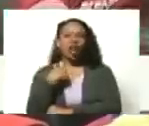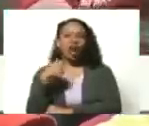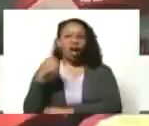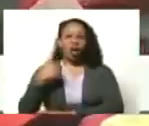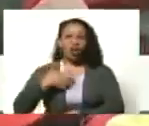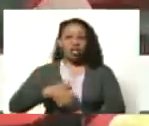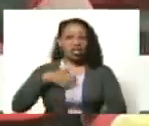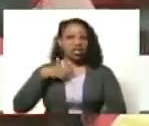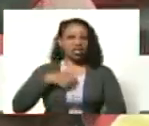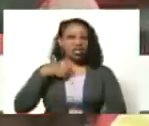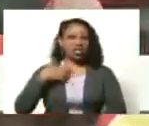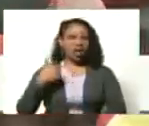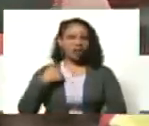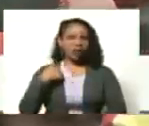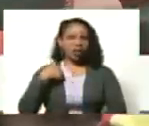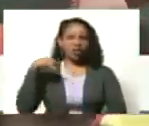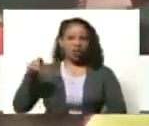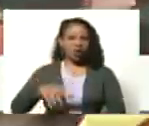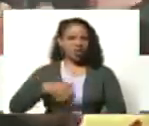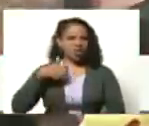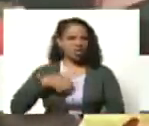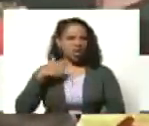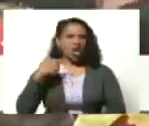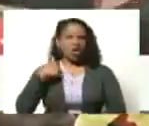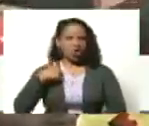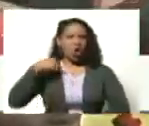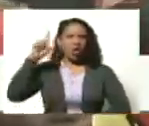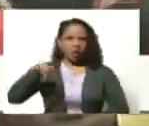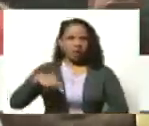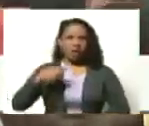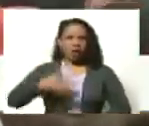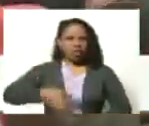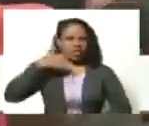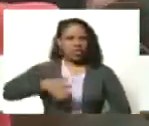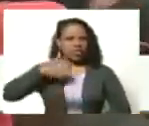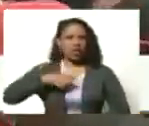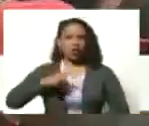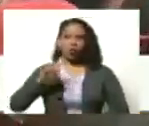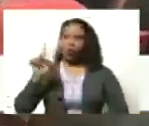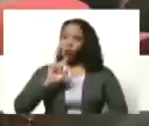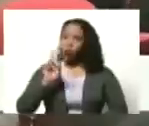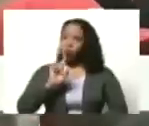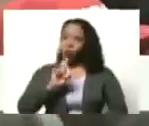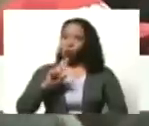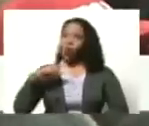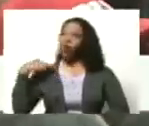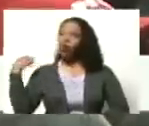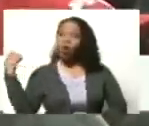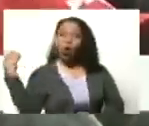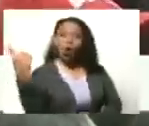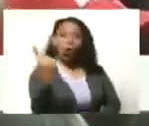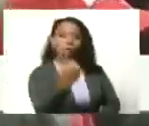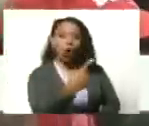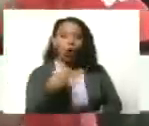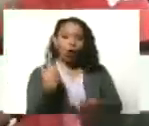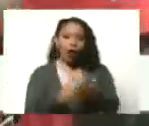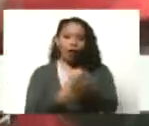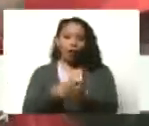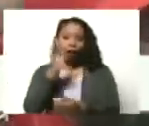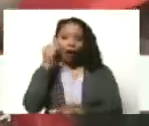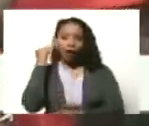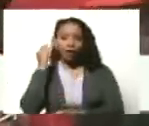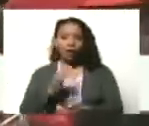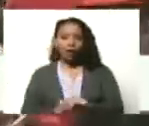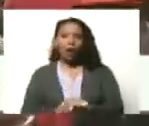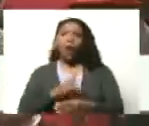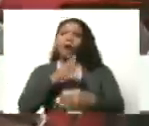rabia. Y ellos me tienen rabia y yo también le tengo rabia. No vale, aquí somos hermanos todos. Somos hermanos todos,